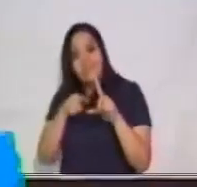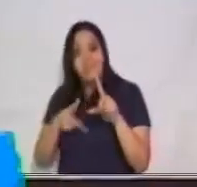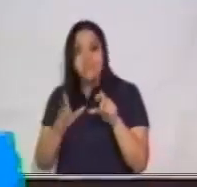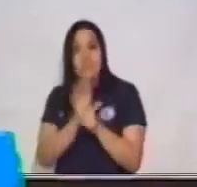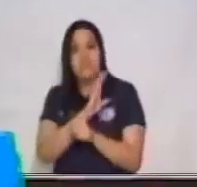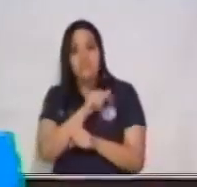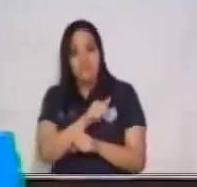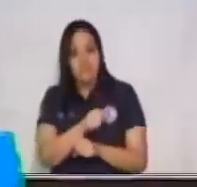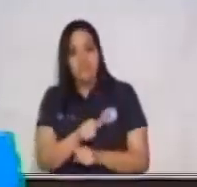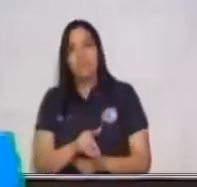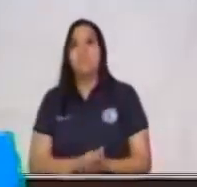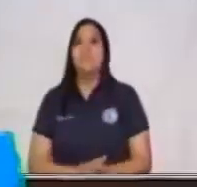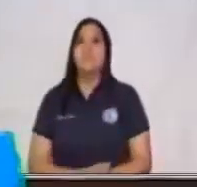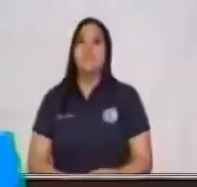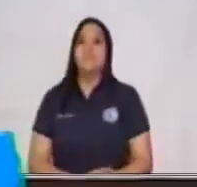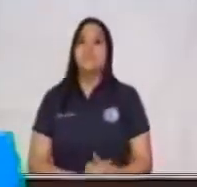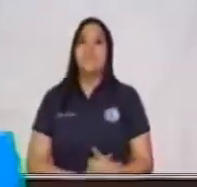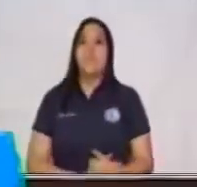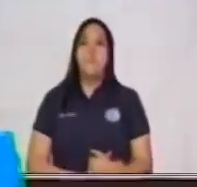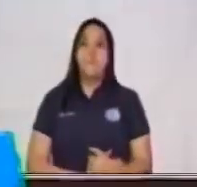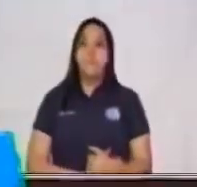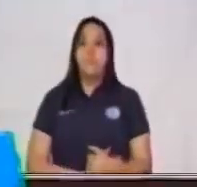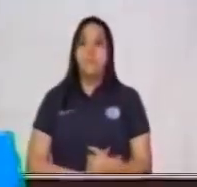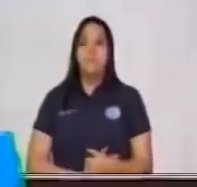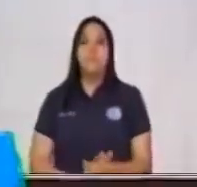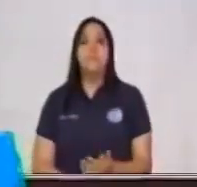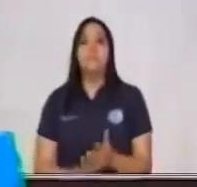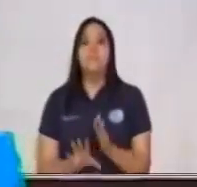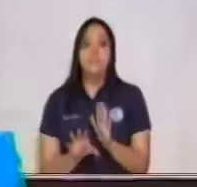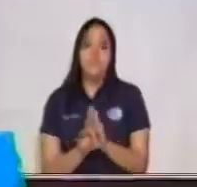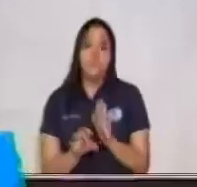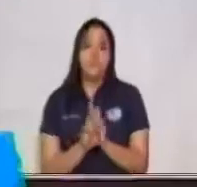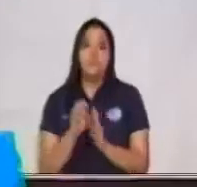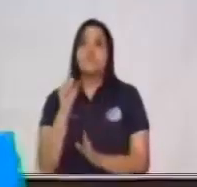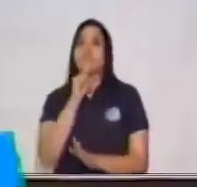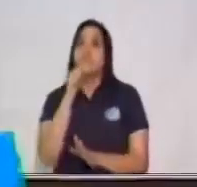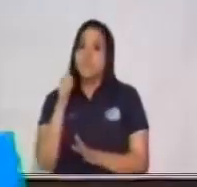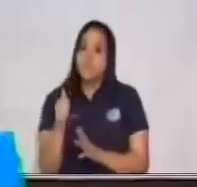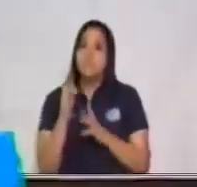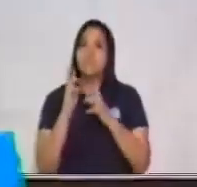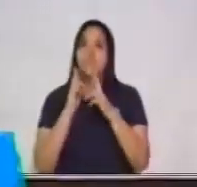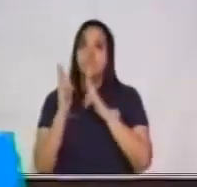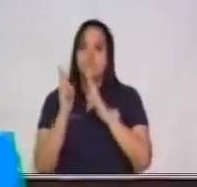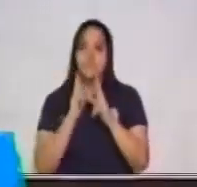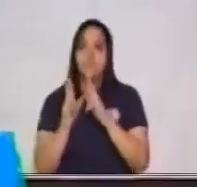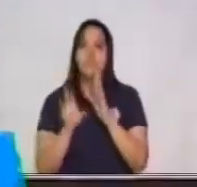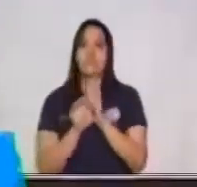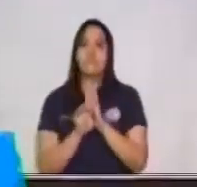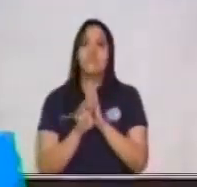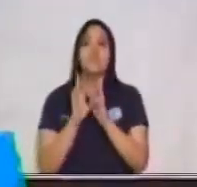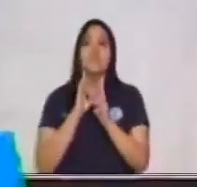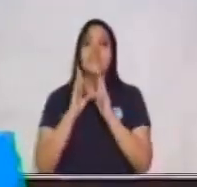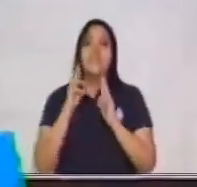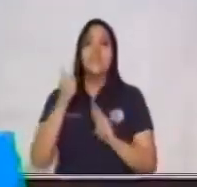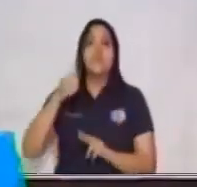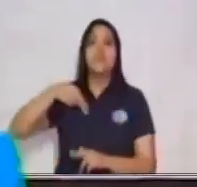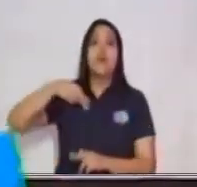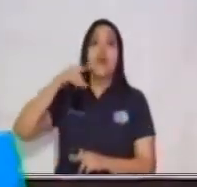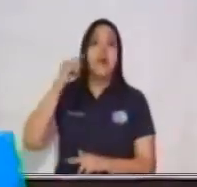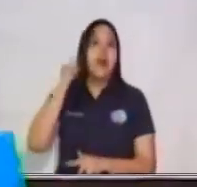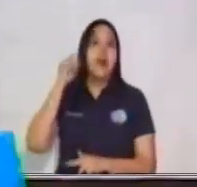dos lados. Bien. Y existe otra relación, la relación de los